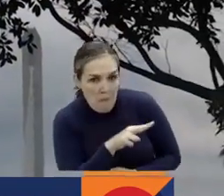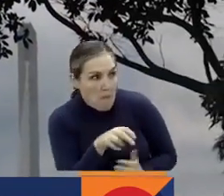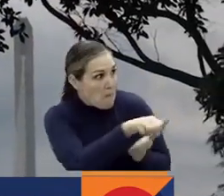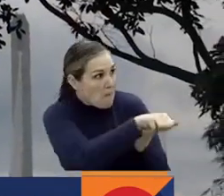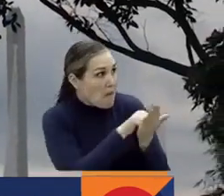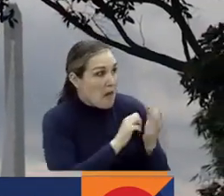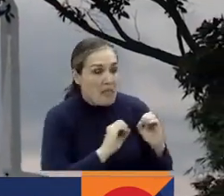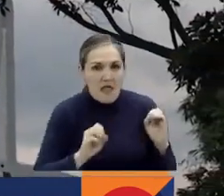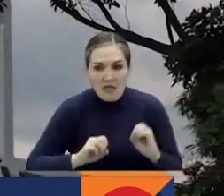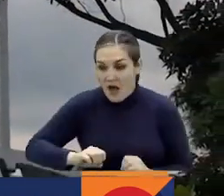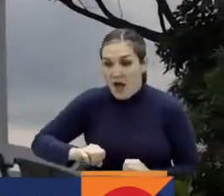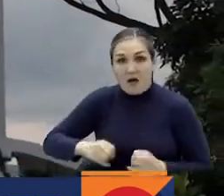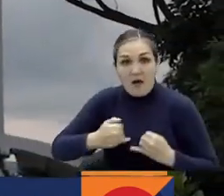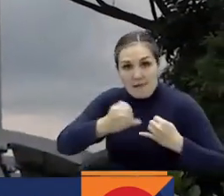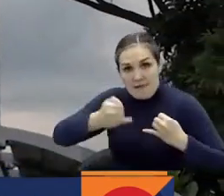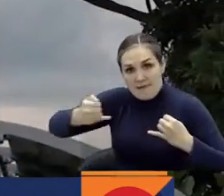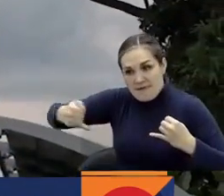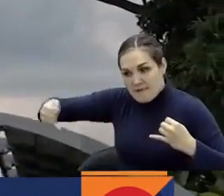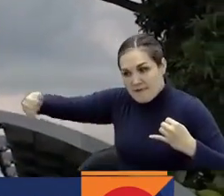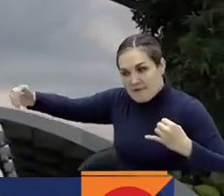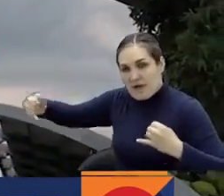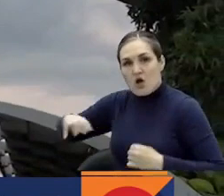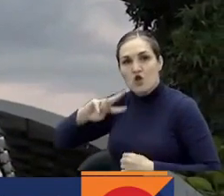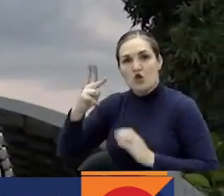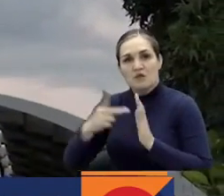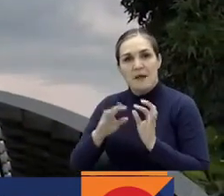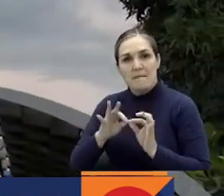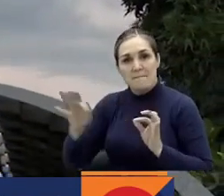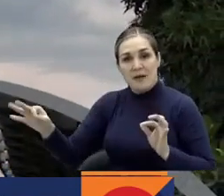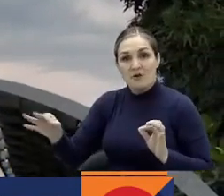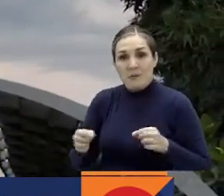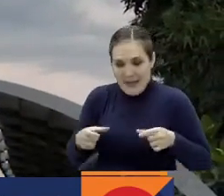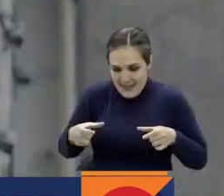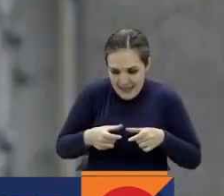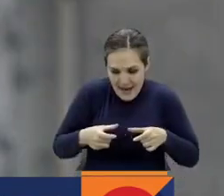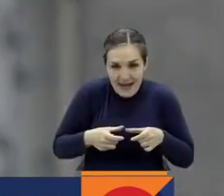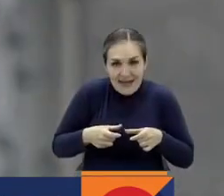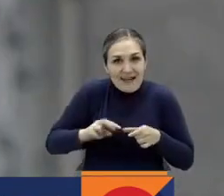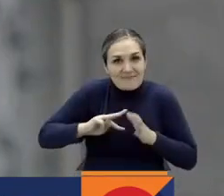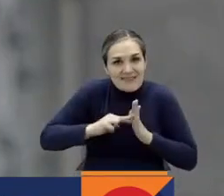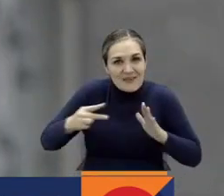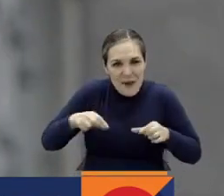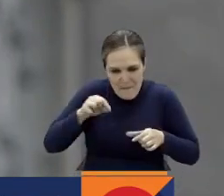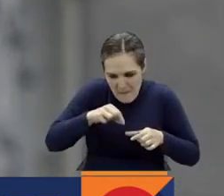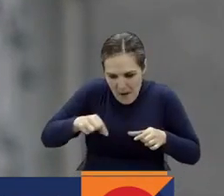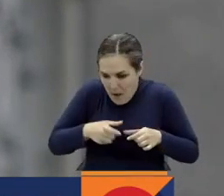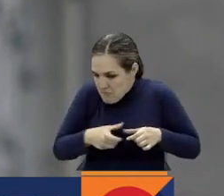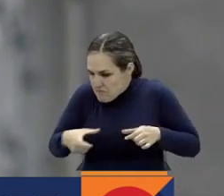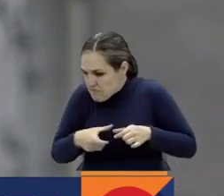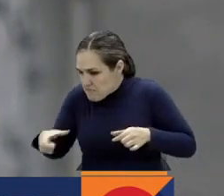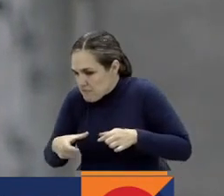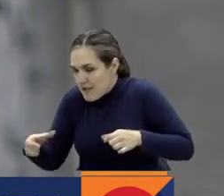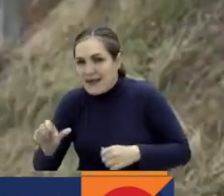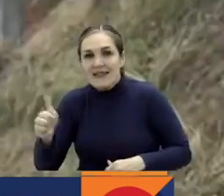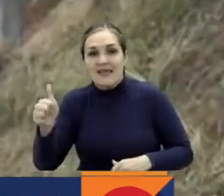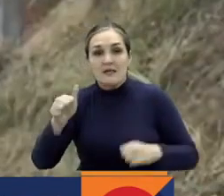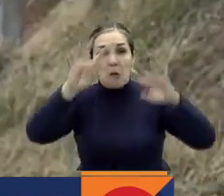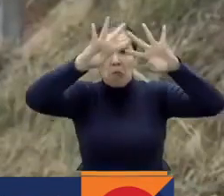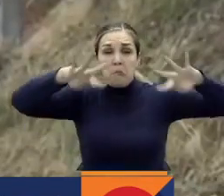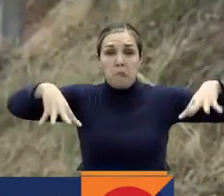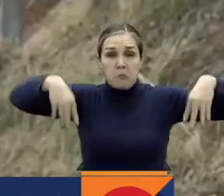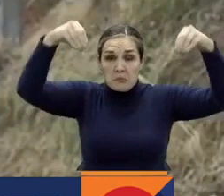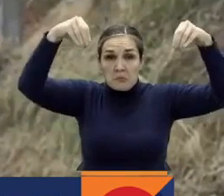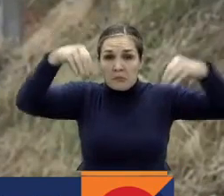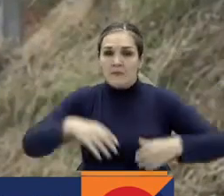hurtar 2.000 metros de cable y 10 de las 80 tarjetas que permiten que funcionen las luces LED en el puente atirantado. No